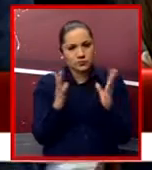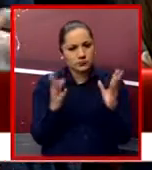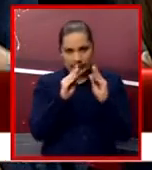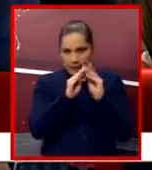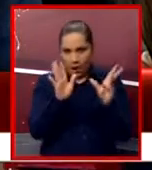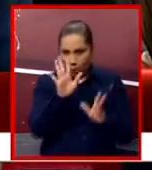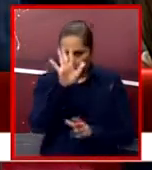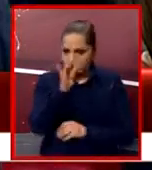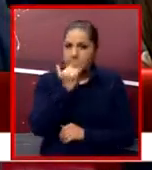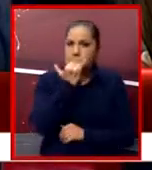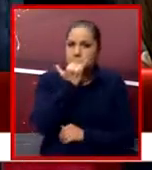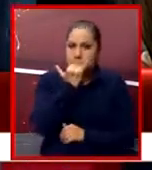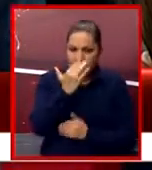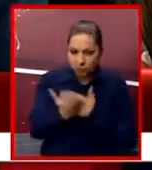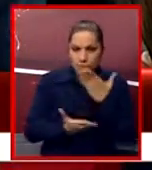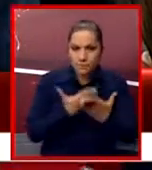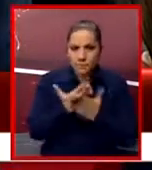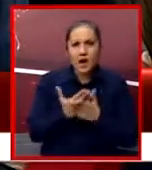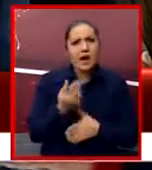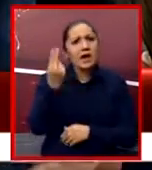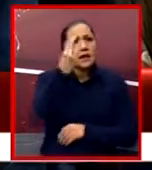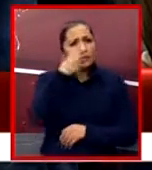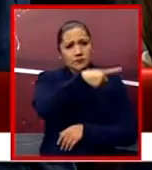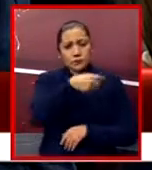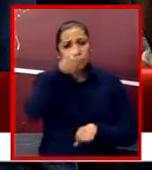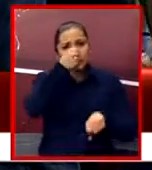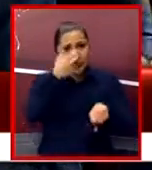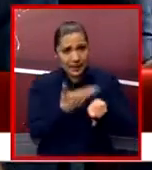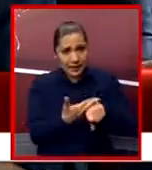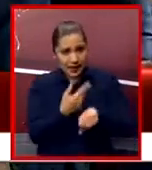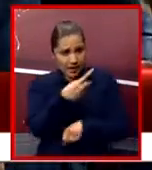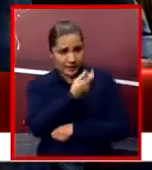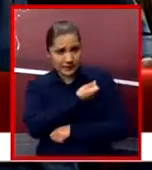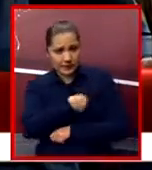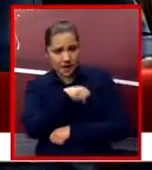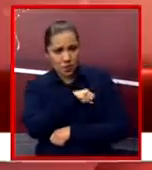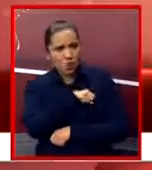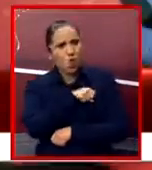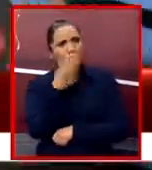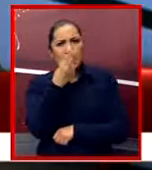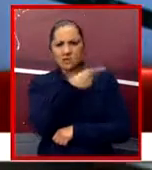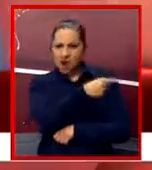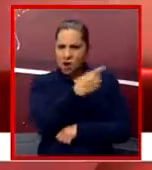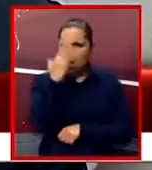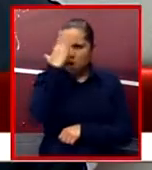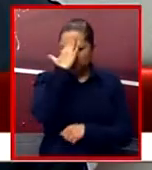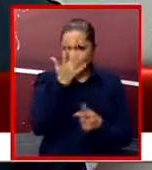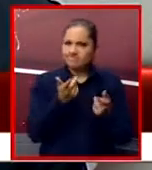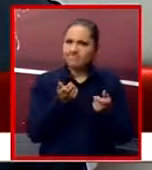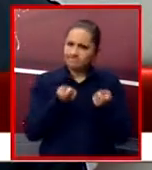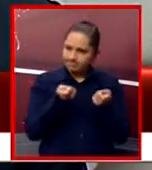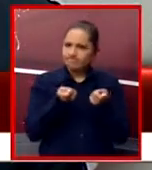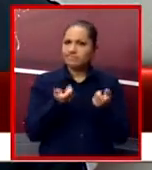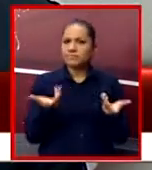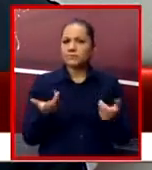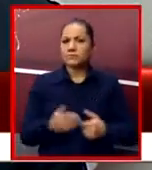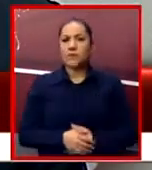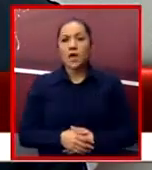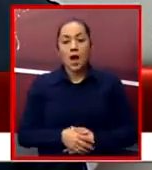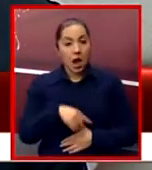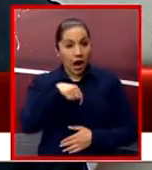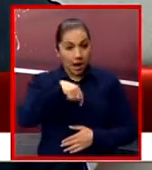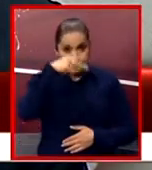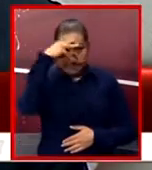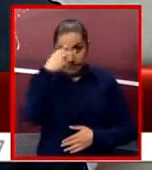por la expresión, dientes a la Secretaría de Salud como rectora. Que lo que a México le toca